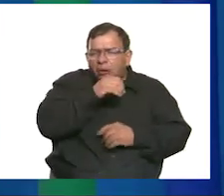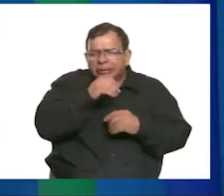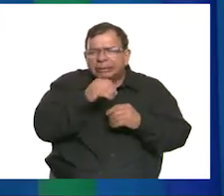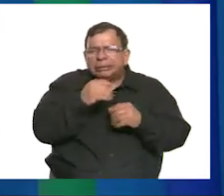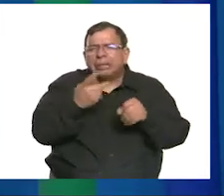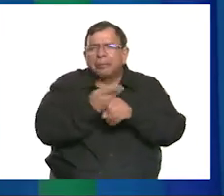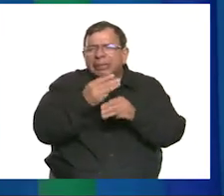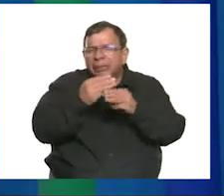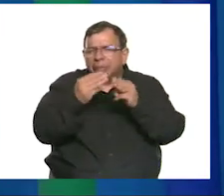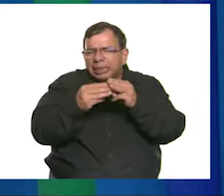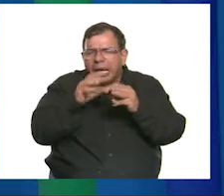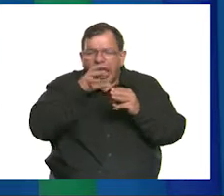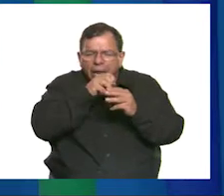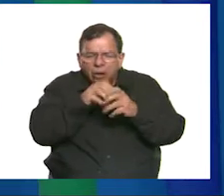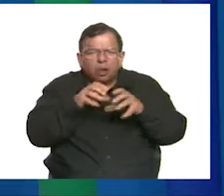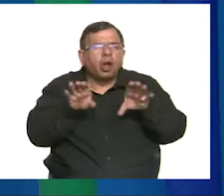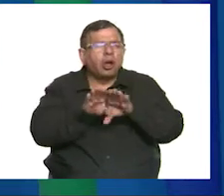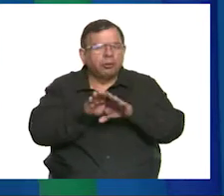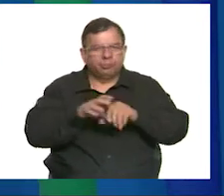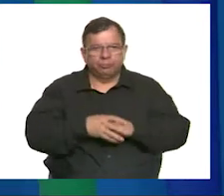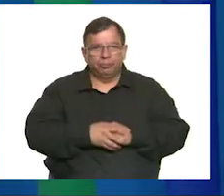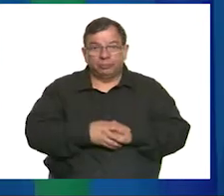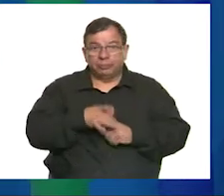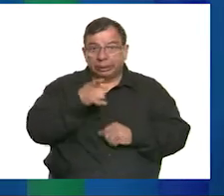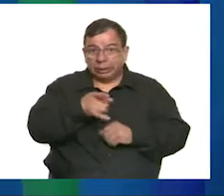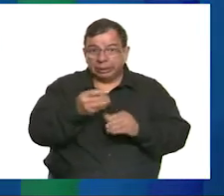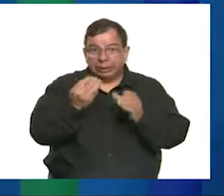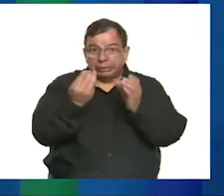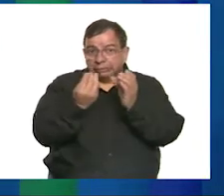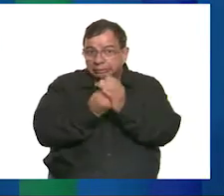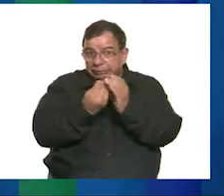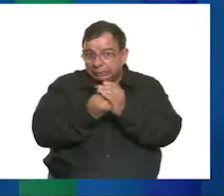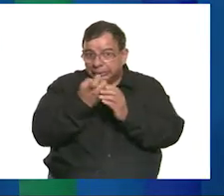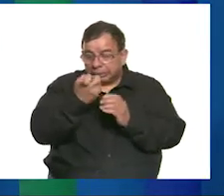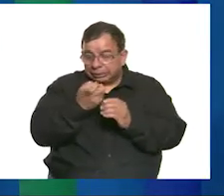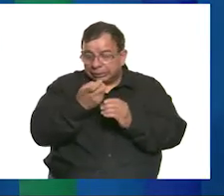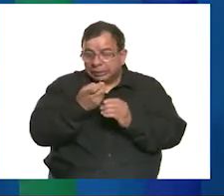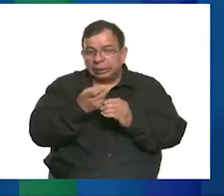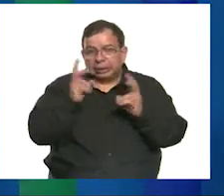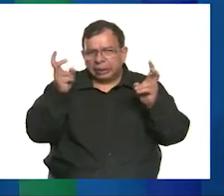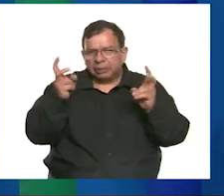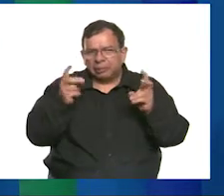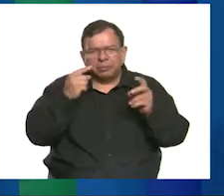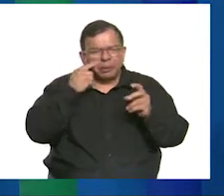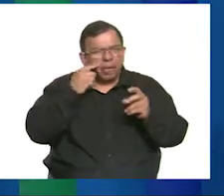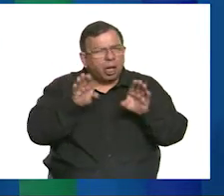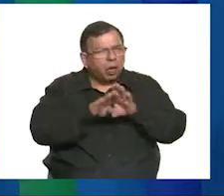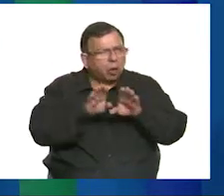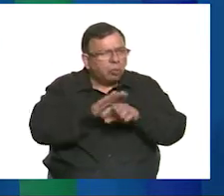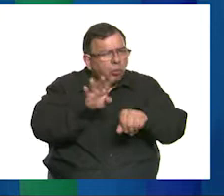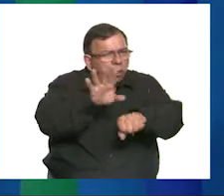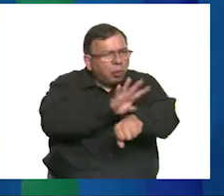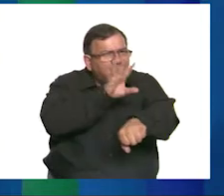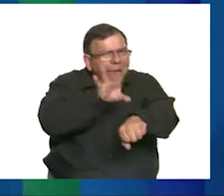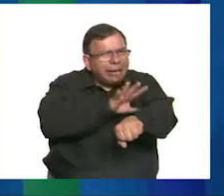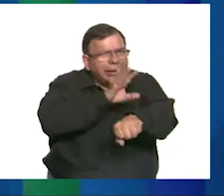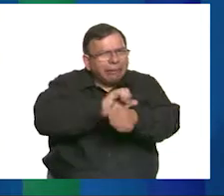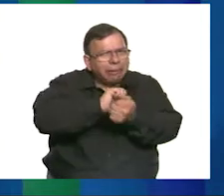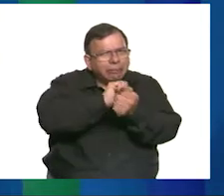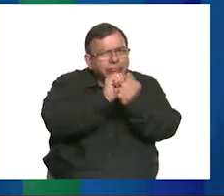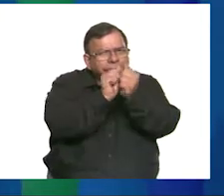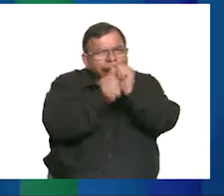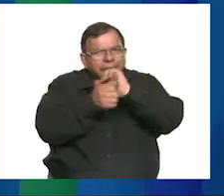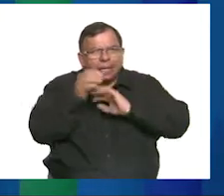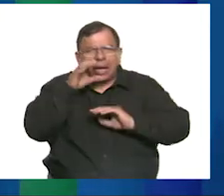los materiales. Durante el desarrollo de este tema vamos a identificar algunas de las fuentes de energía que generan calor,